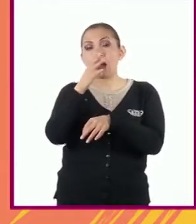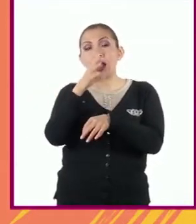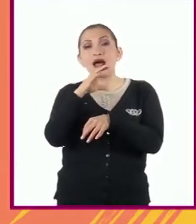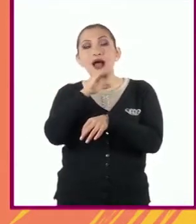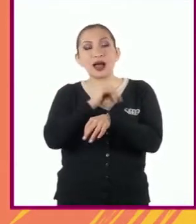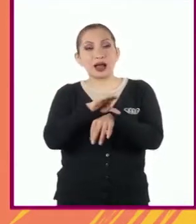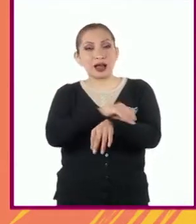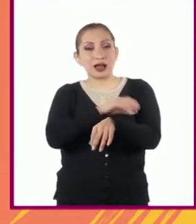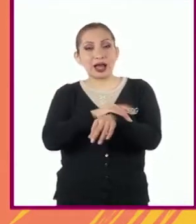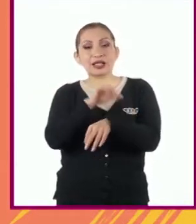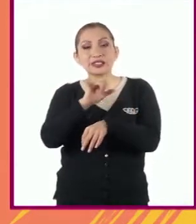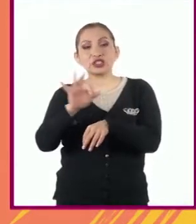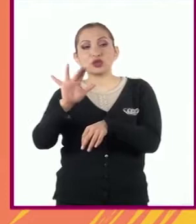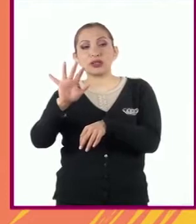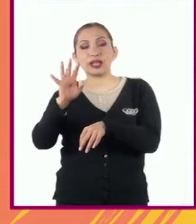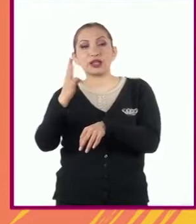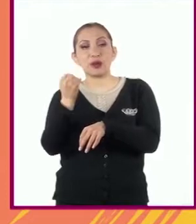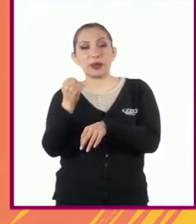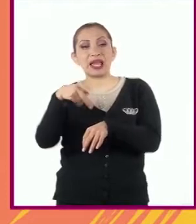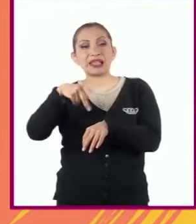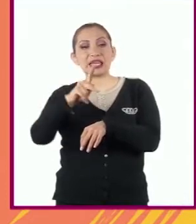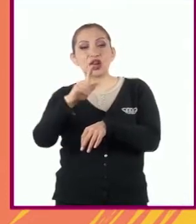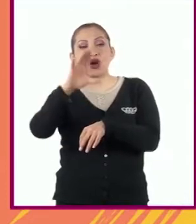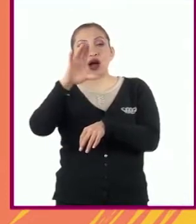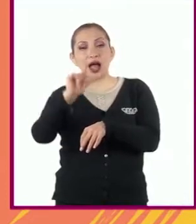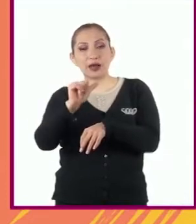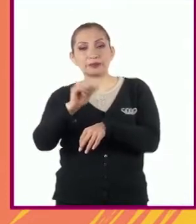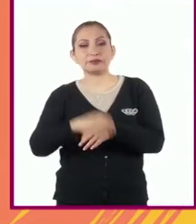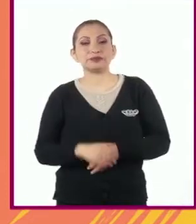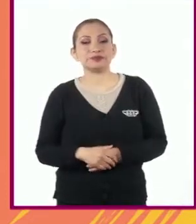de 159 kilocalorías.